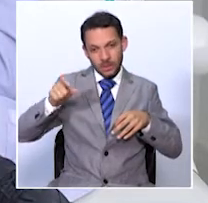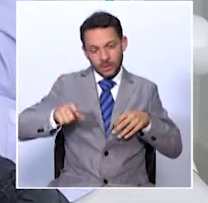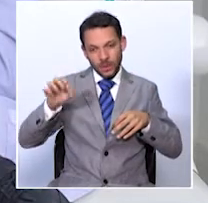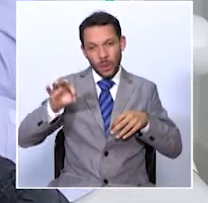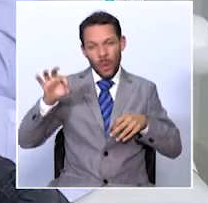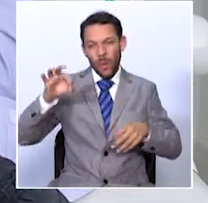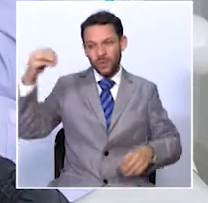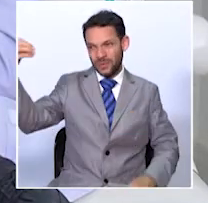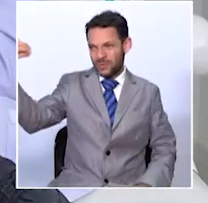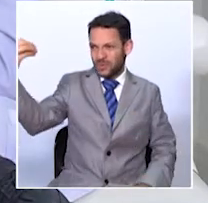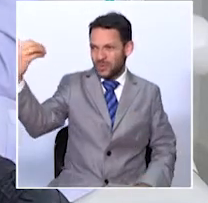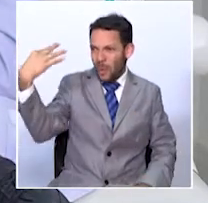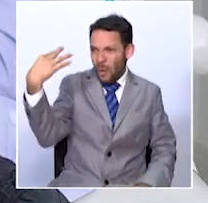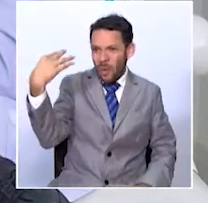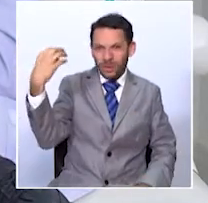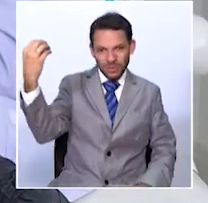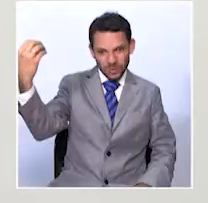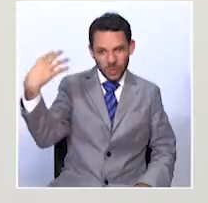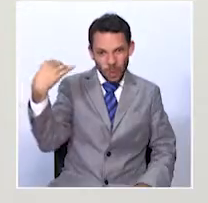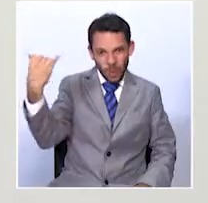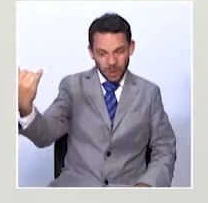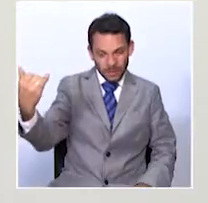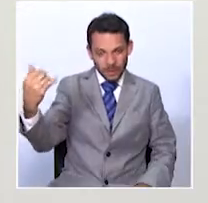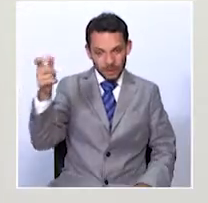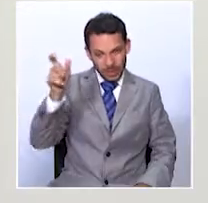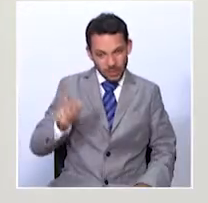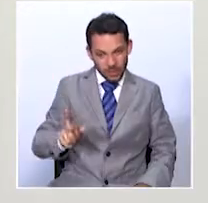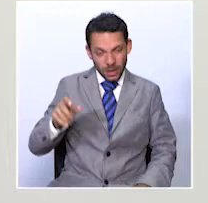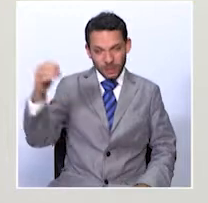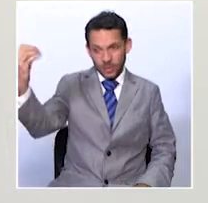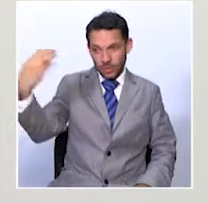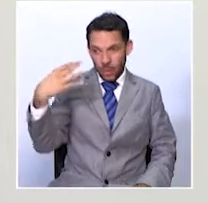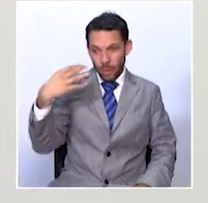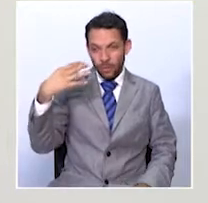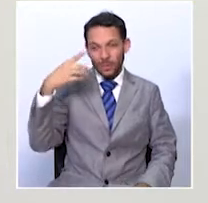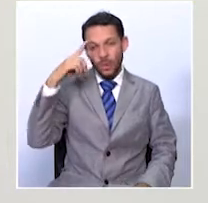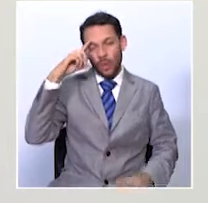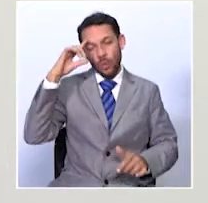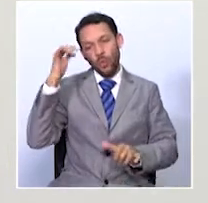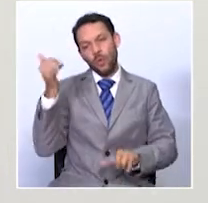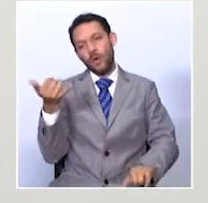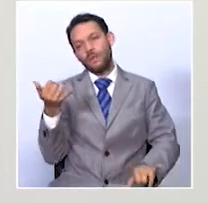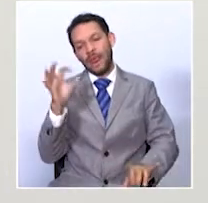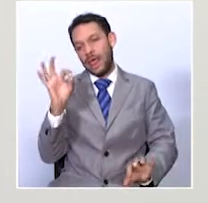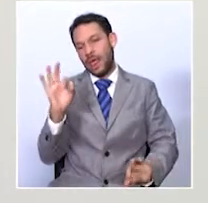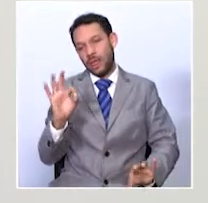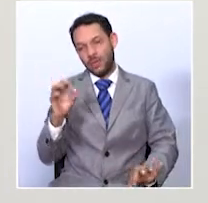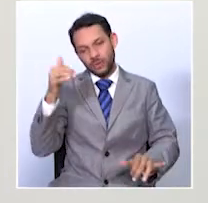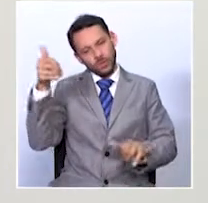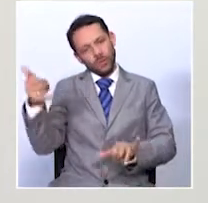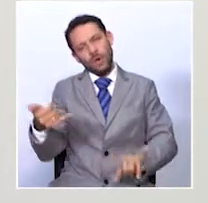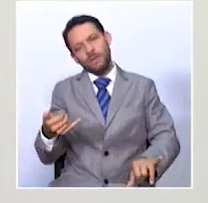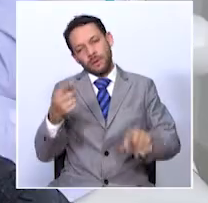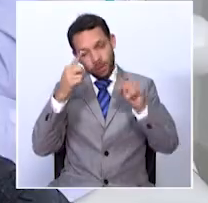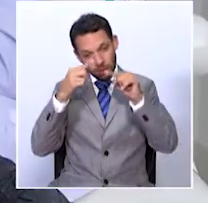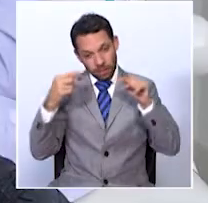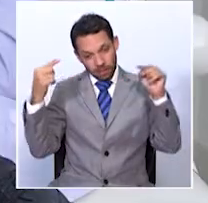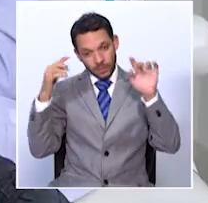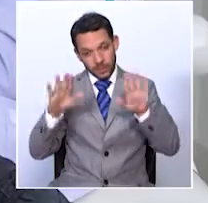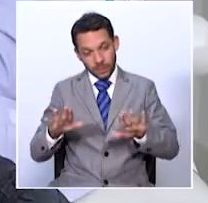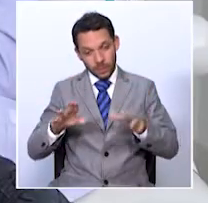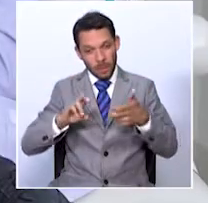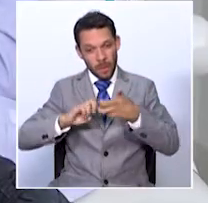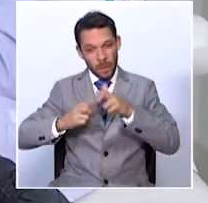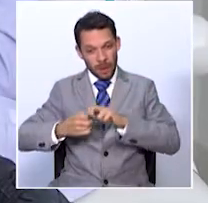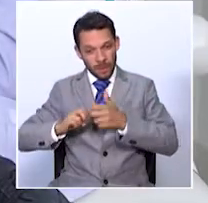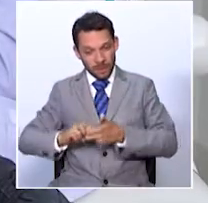sol, porque son pacientes que no duermen, porque son pacientes que a veces tienen una enfermedad renal